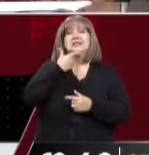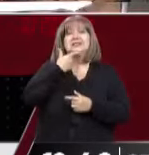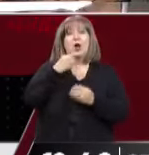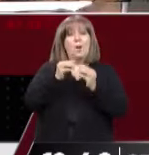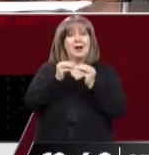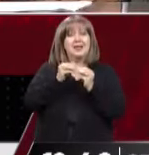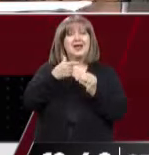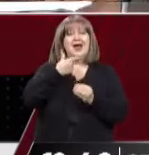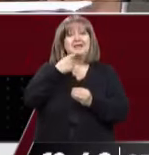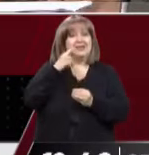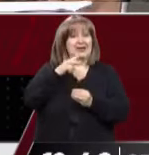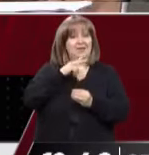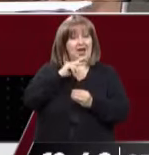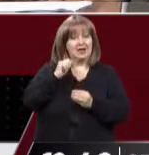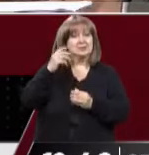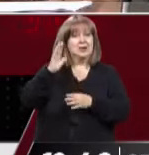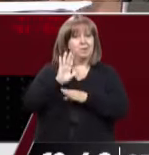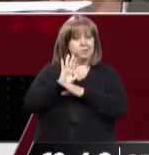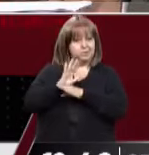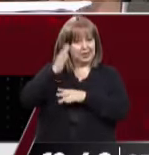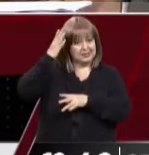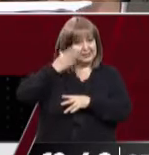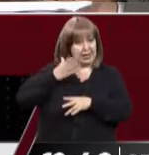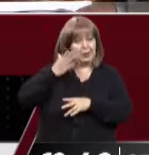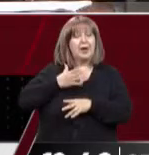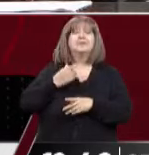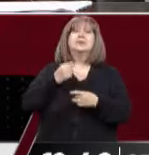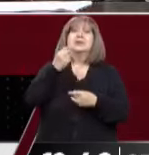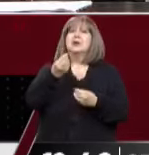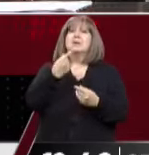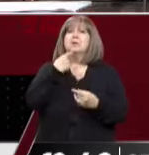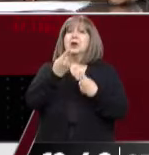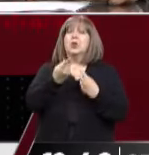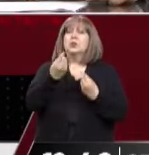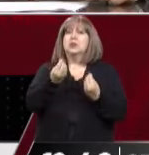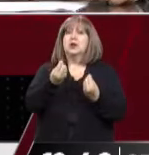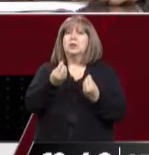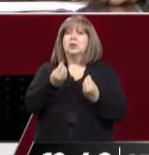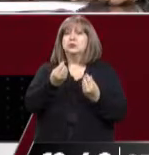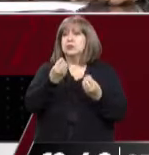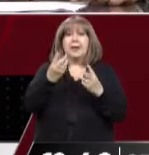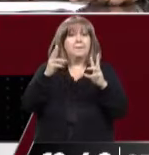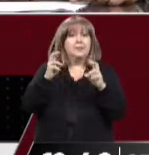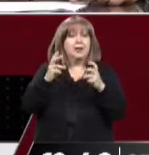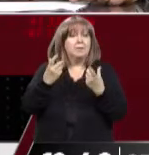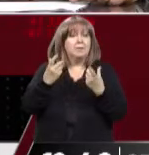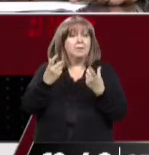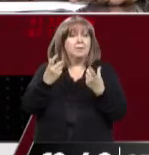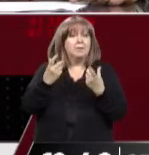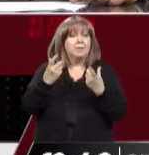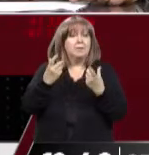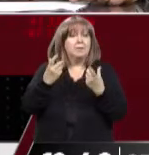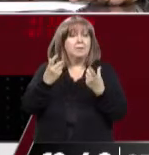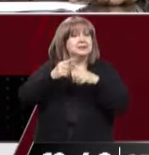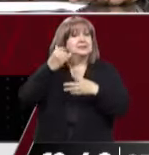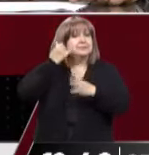allí También para bueno conocer esta voz No porque lo que decíamos al principio Silvia vamos a conocer las voces en todos los aspectos y el tema está